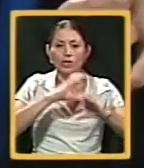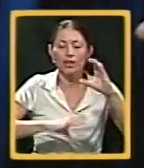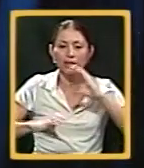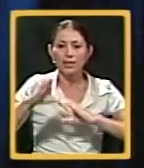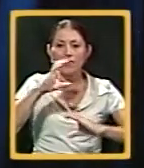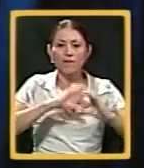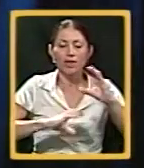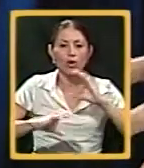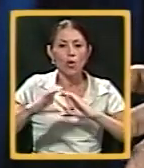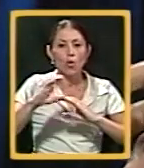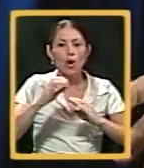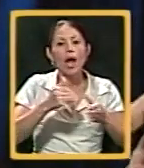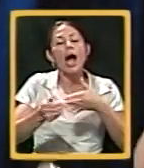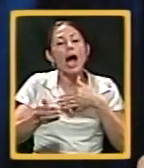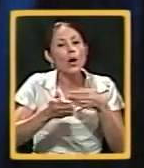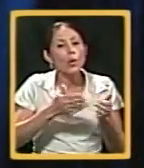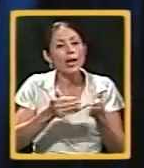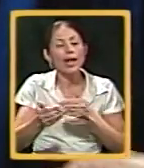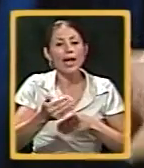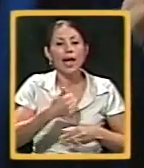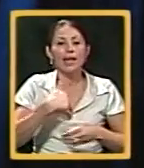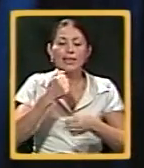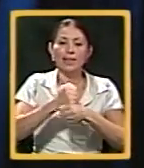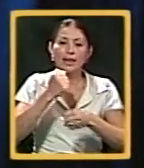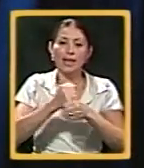aunque hay tareas de equipo, hay